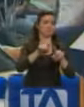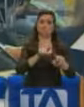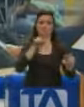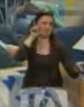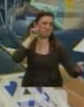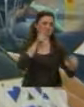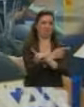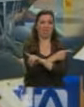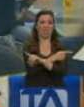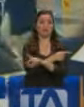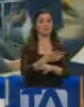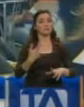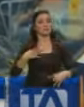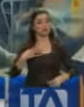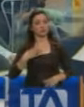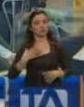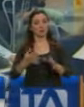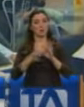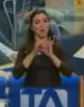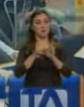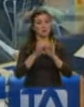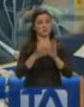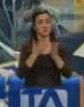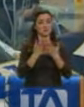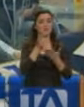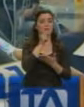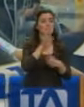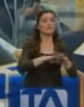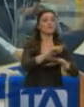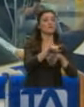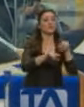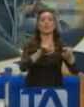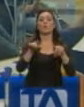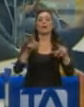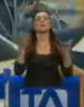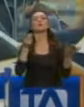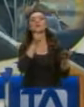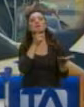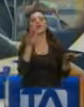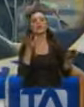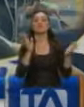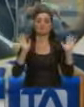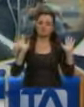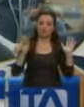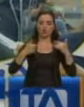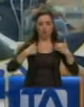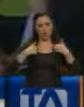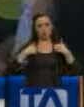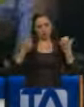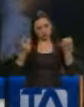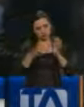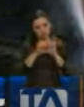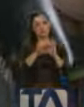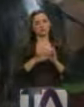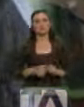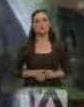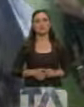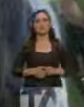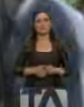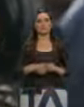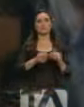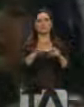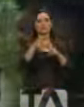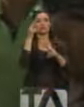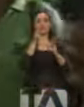pronto, toda la voluntad de poder colaborar para que se puedan identificar los actores que estuvieron involucrados en esta operación y las responsabilidades. De Marcela Guiñaga, quien